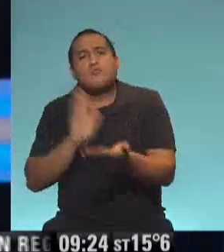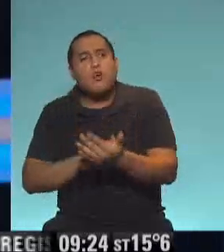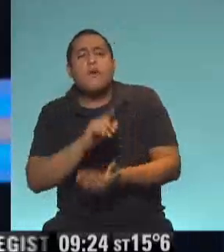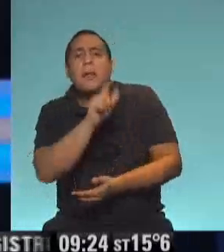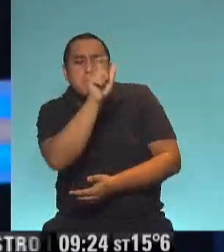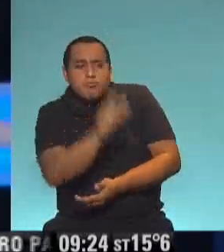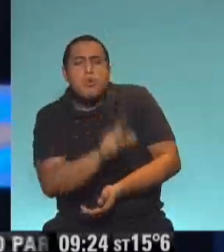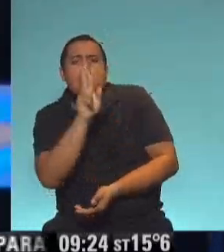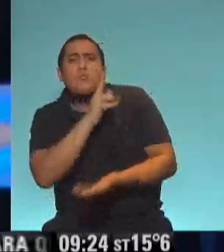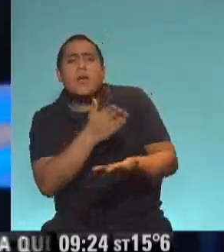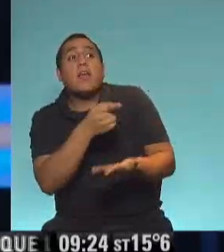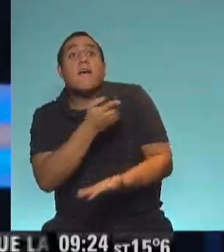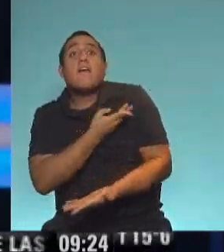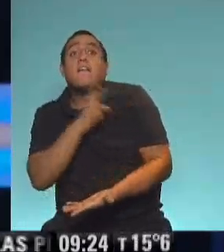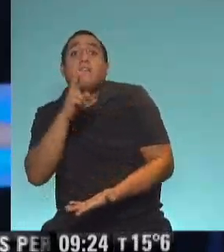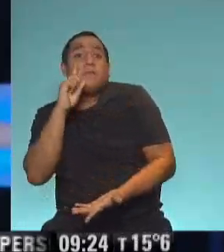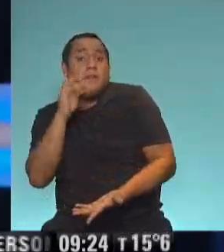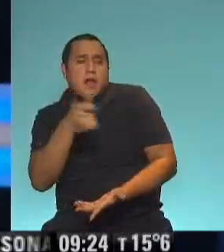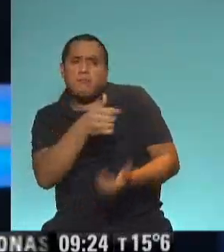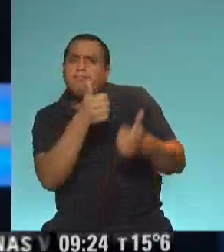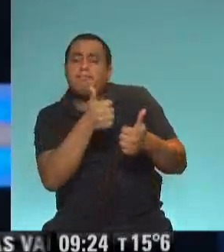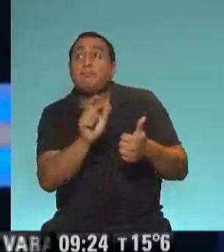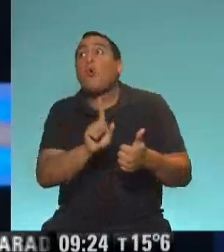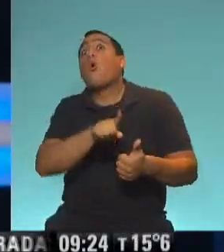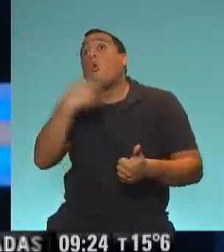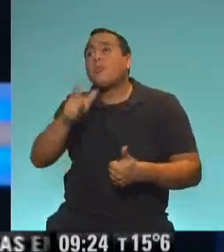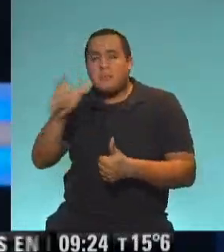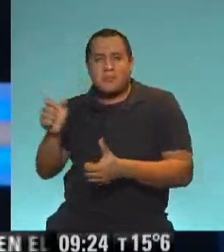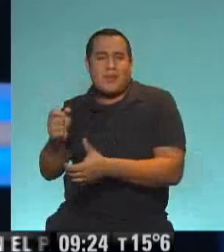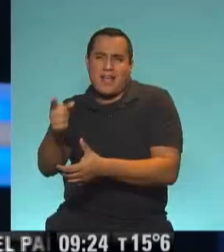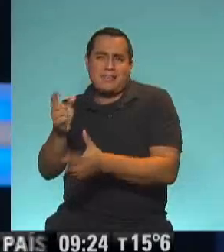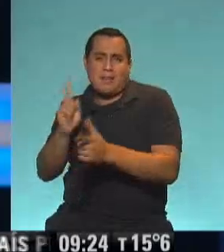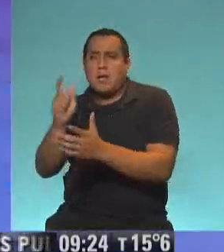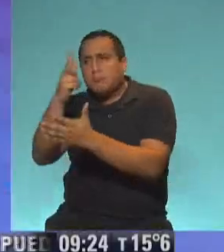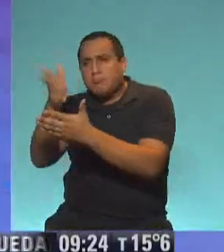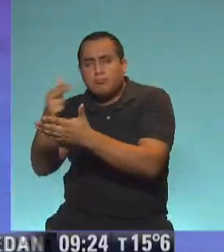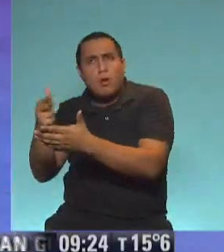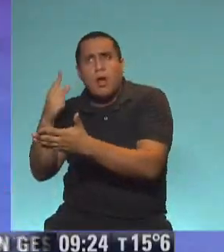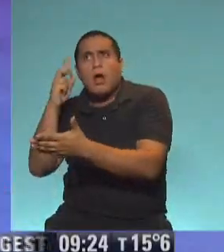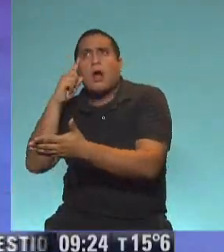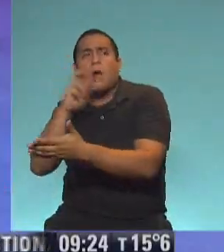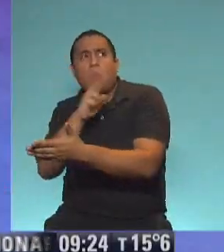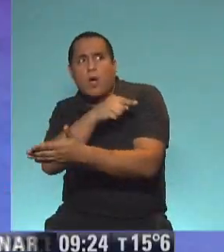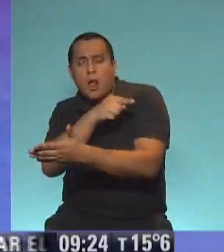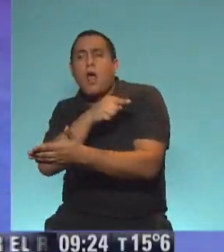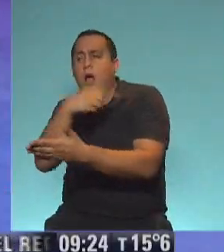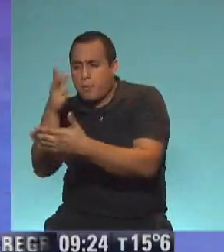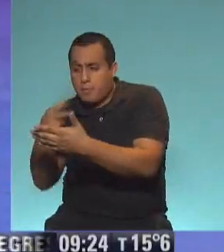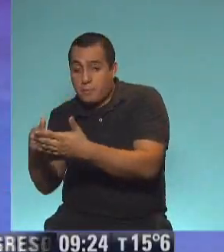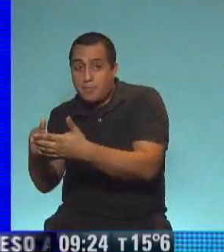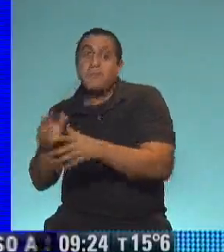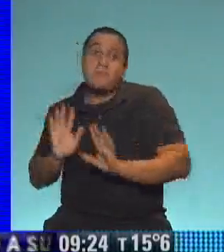ver que Frida fue fuente de inspiración para otros artistas. Qué bueno. También. Señor Mechi, hoy es lunes y hay que mover el cuerpo, ¿o no? Pero claro bien. Que